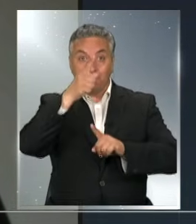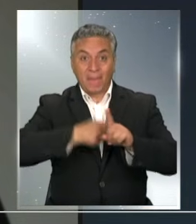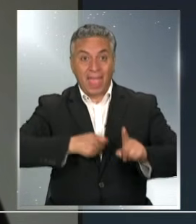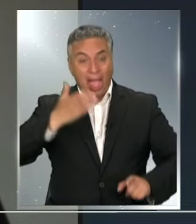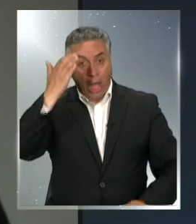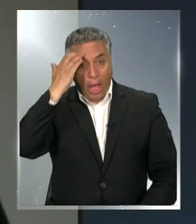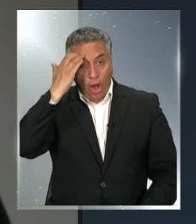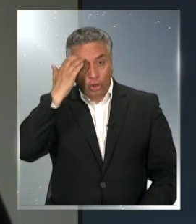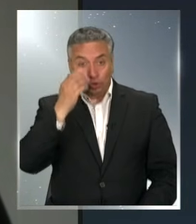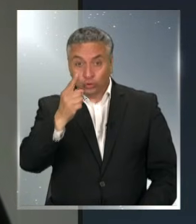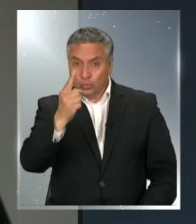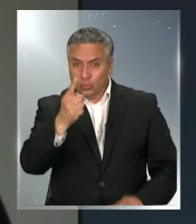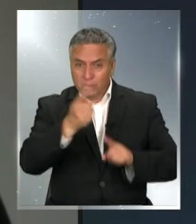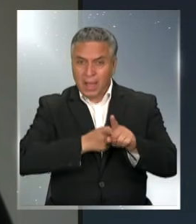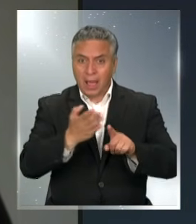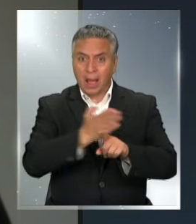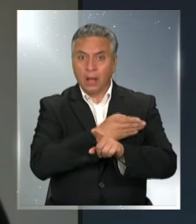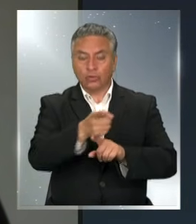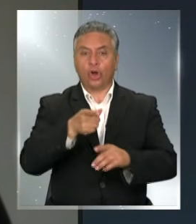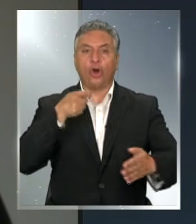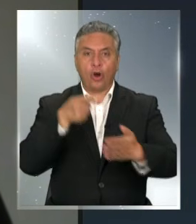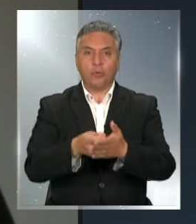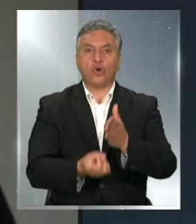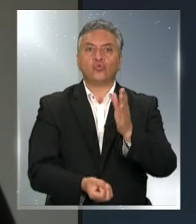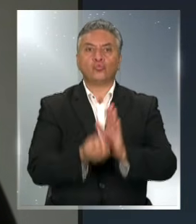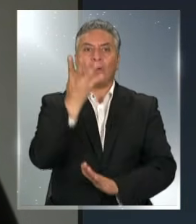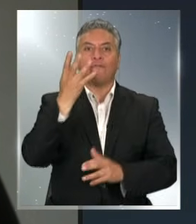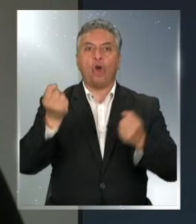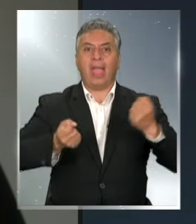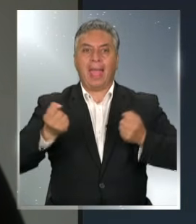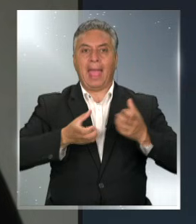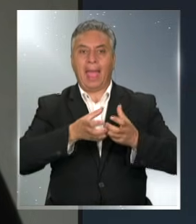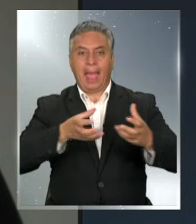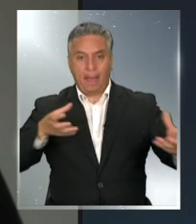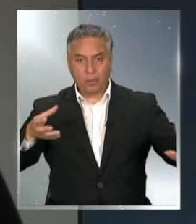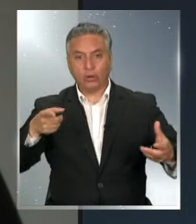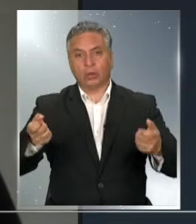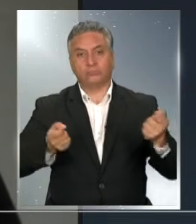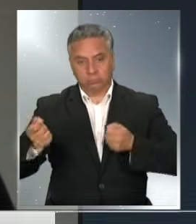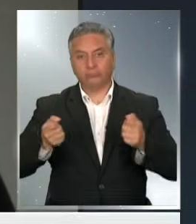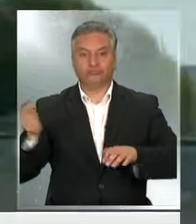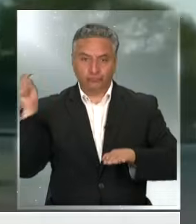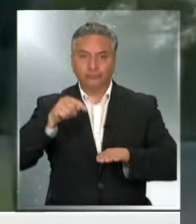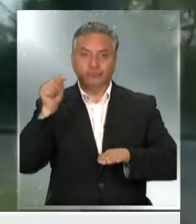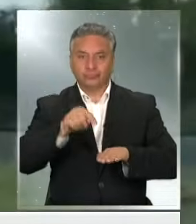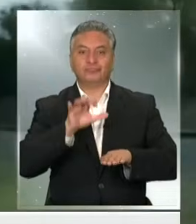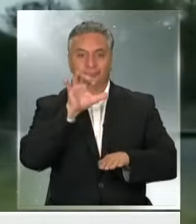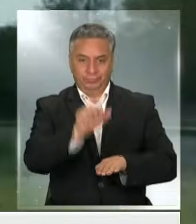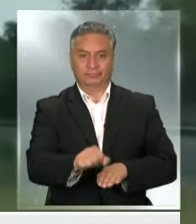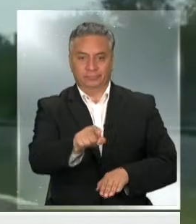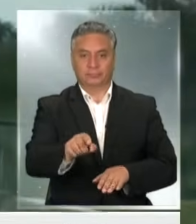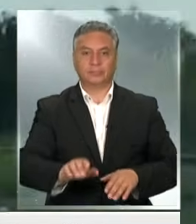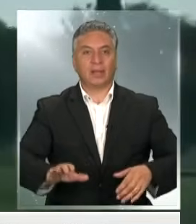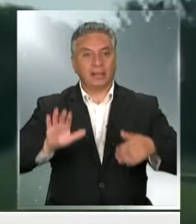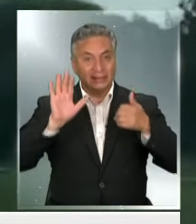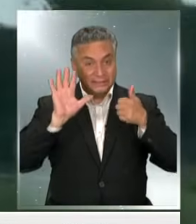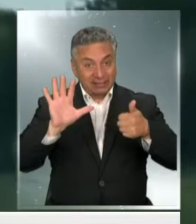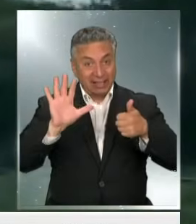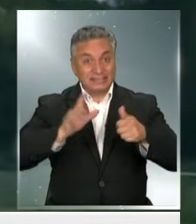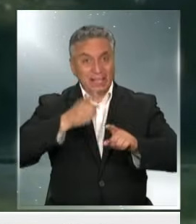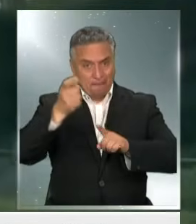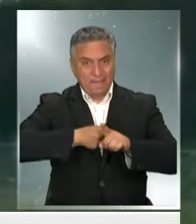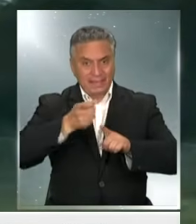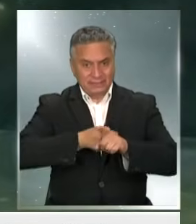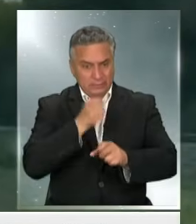mes antes de la detención, adquirió un nuevo camión, con el cual fue sorprendido transportando la sustancia ilícita. Tras 6 meses de trabajo